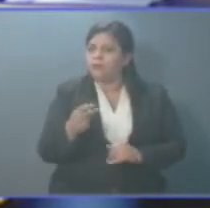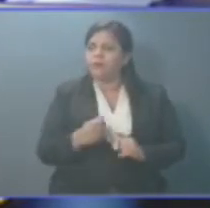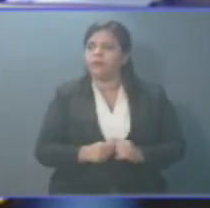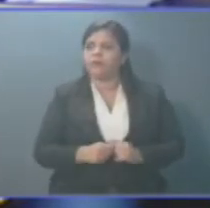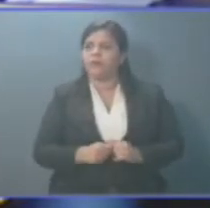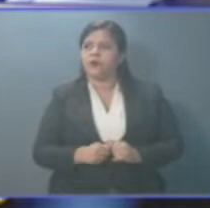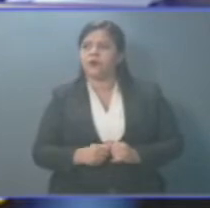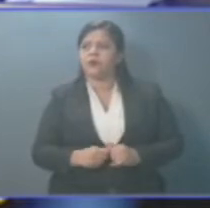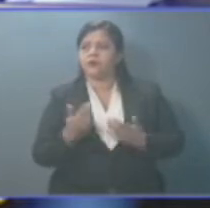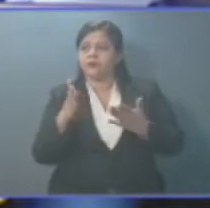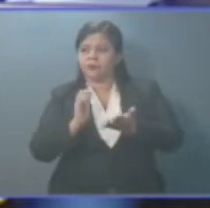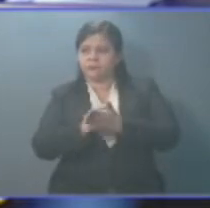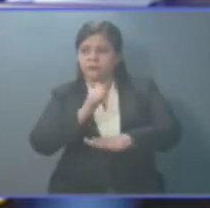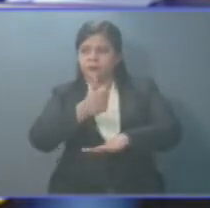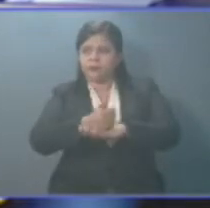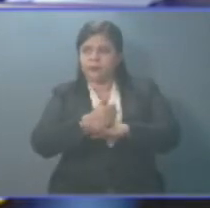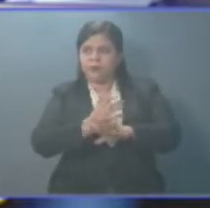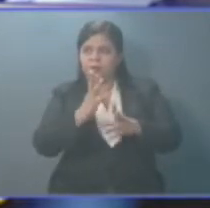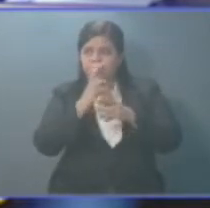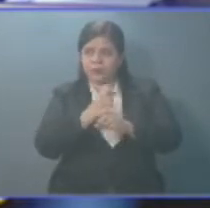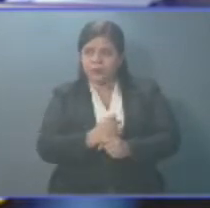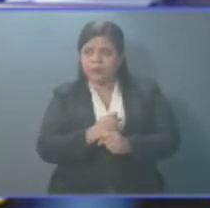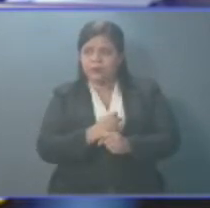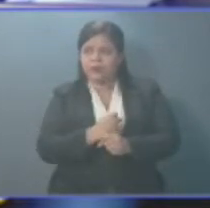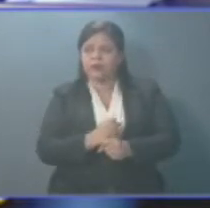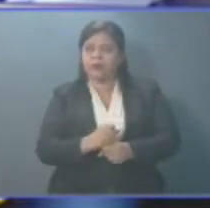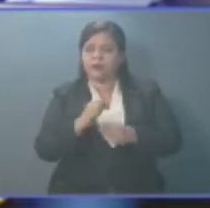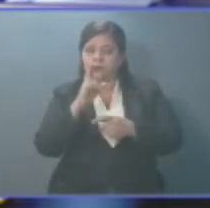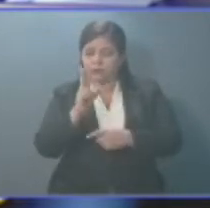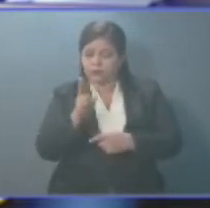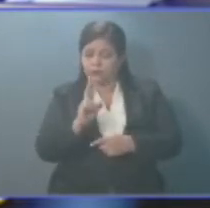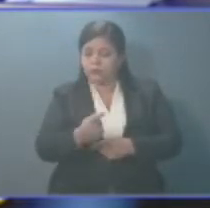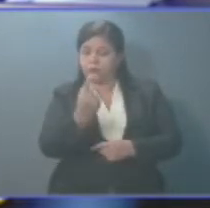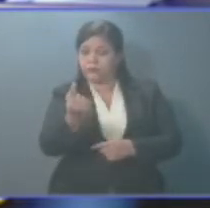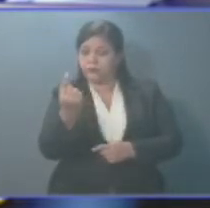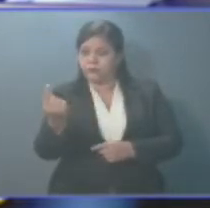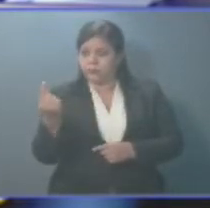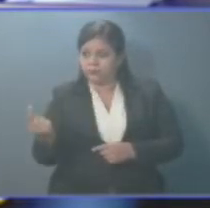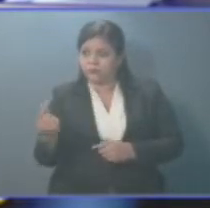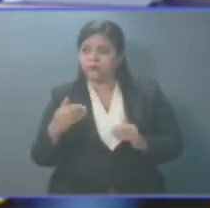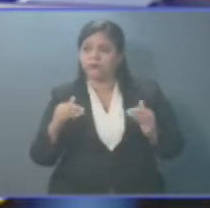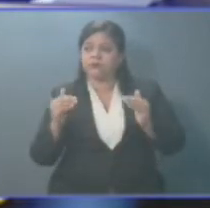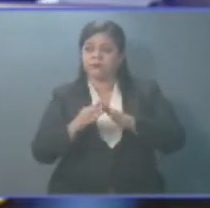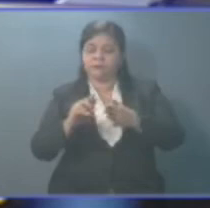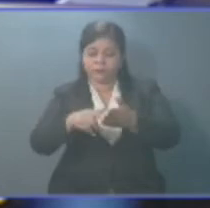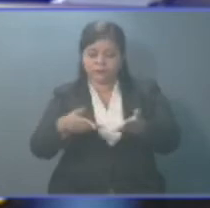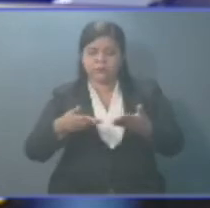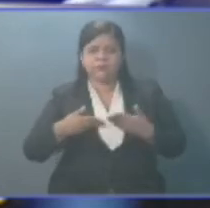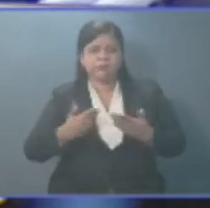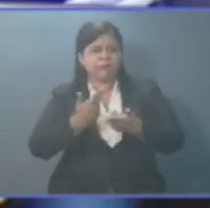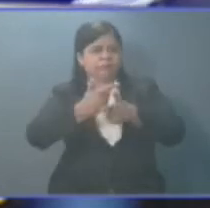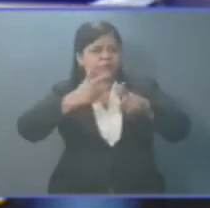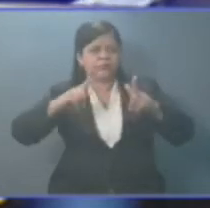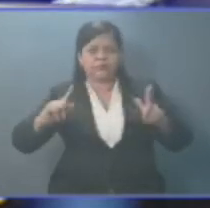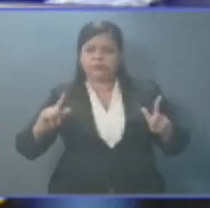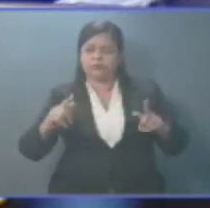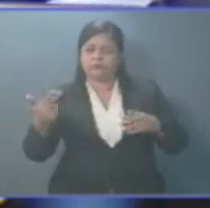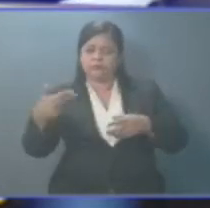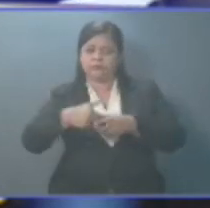del mismo, estableciendo garantías individuales del trabajador, como el derecho a la libre